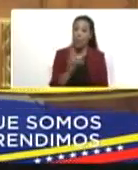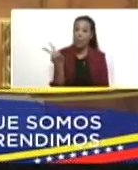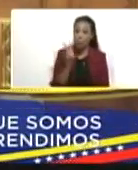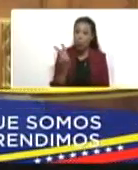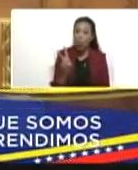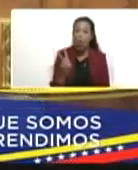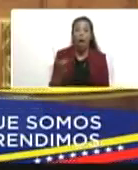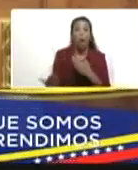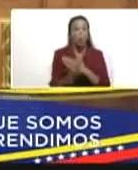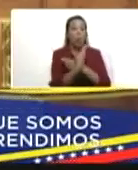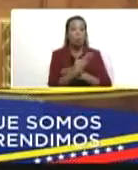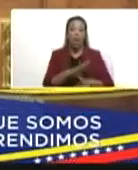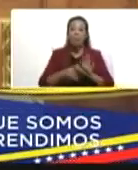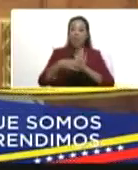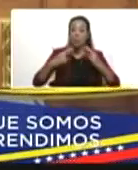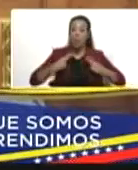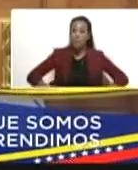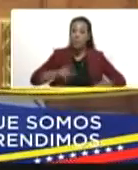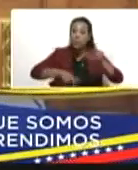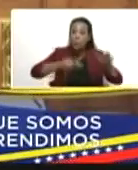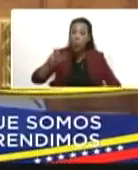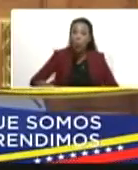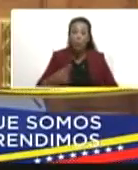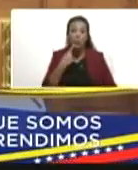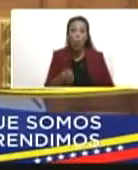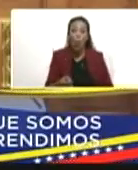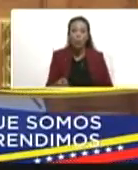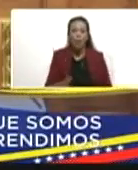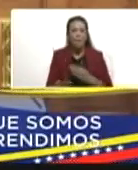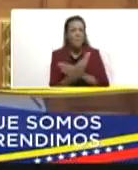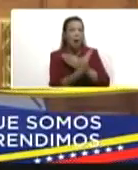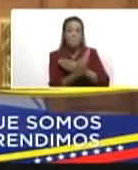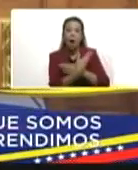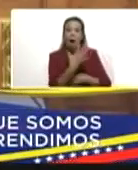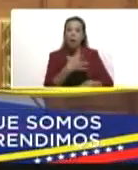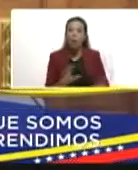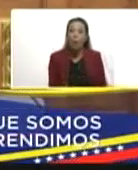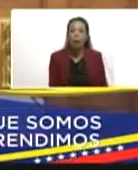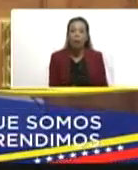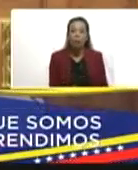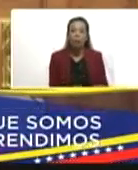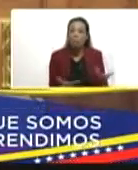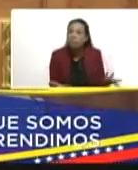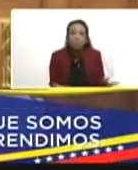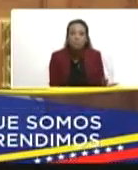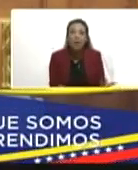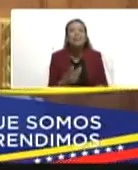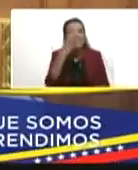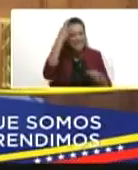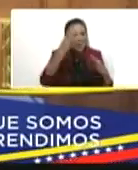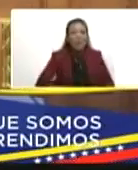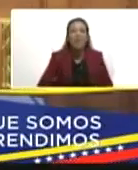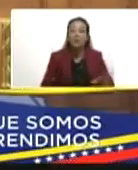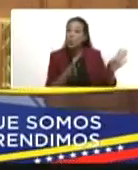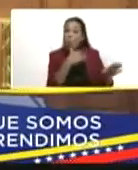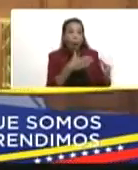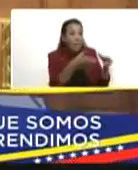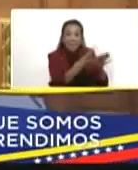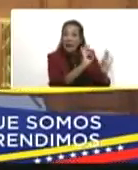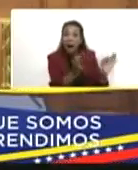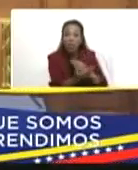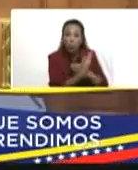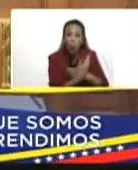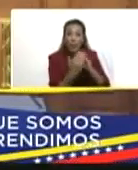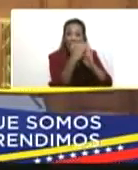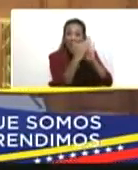y contra su soberanía de no haber sido por estos ataques perversos tengan la seguridad con los